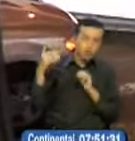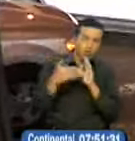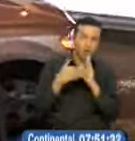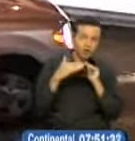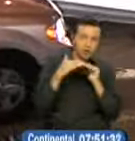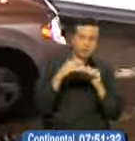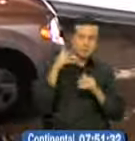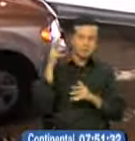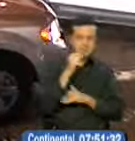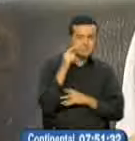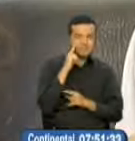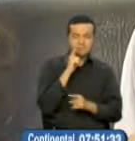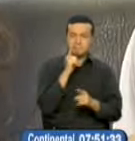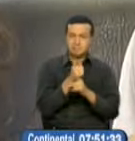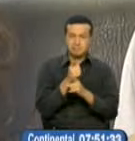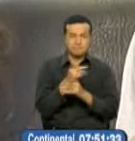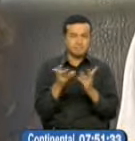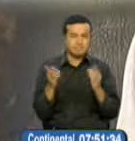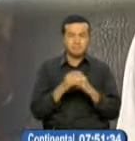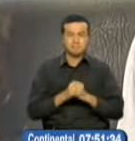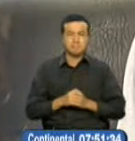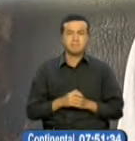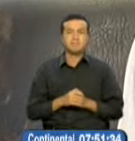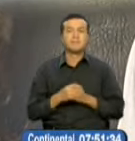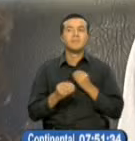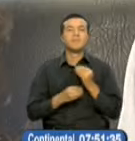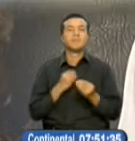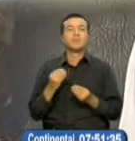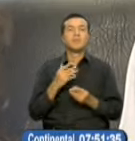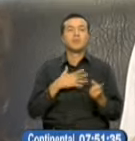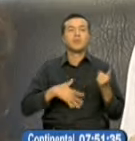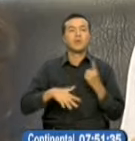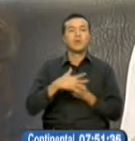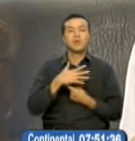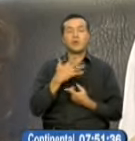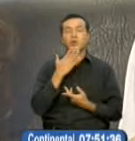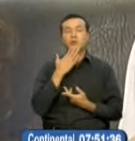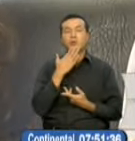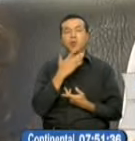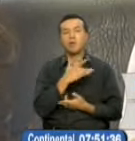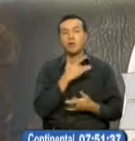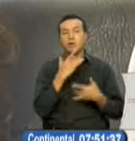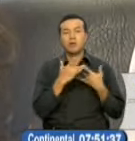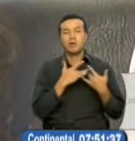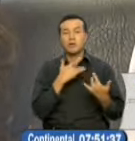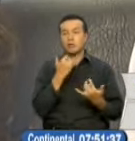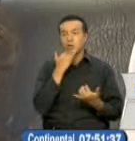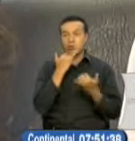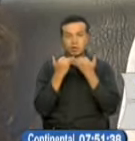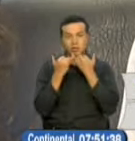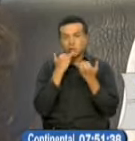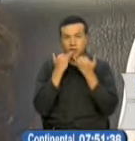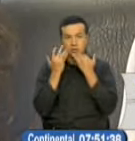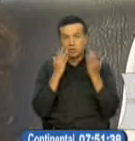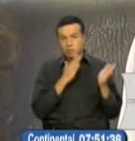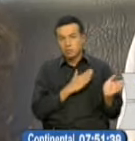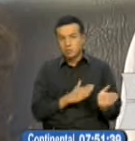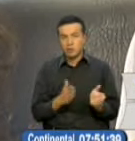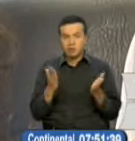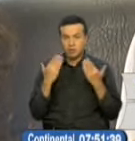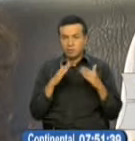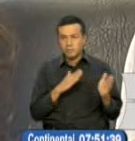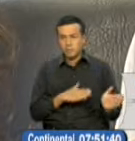la democracia en nuestro país. Con la finalidad de crear un clima de desconfianza que está orientado a